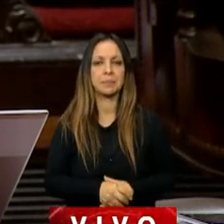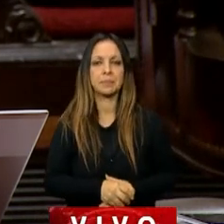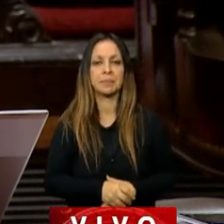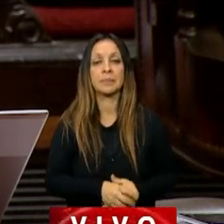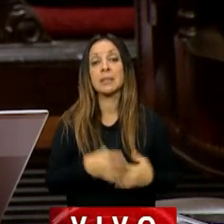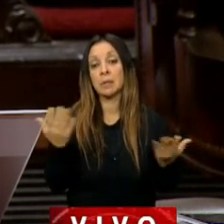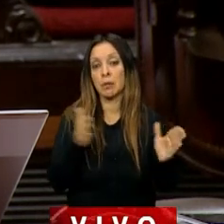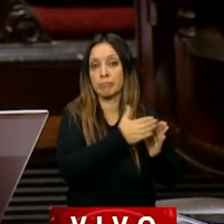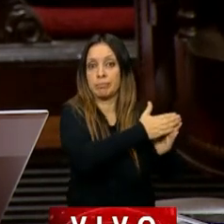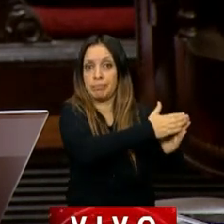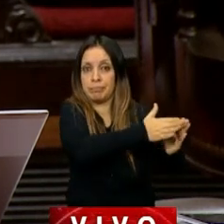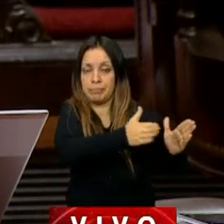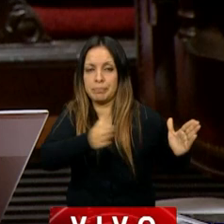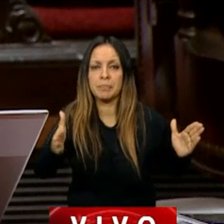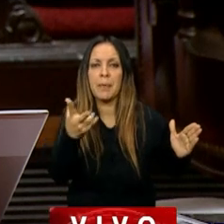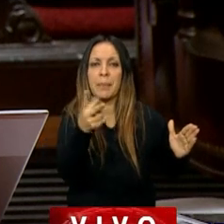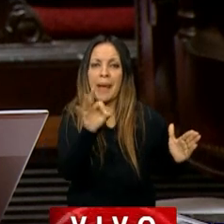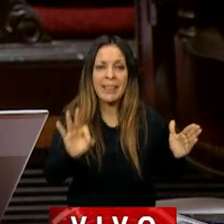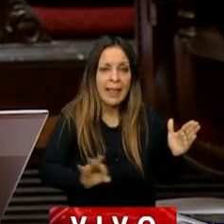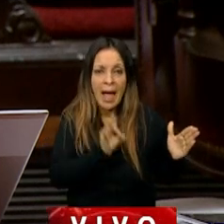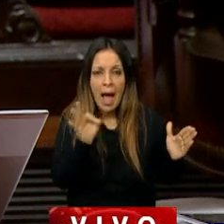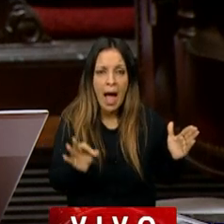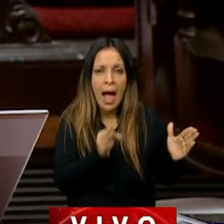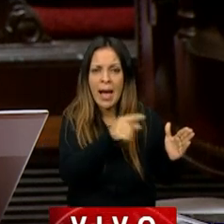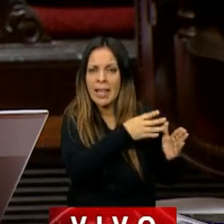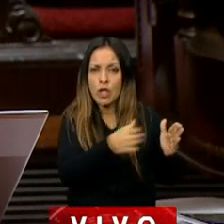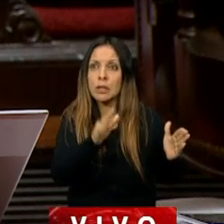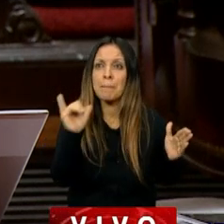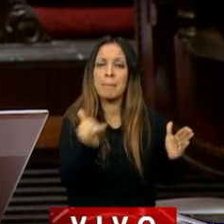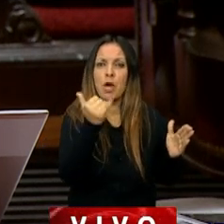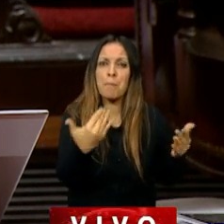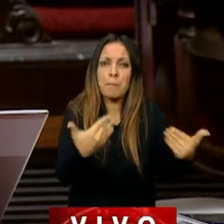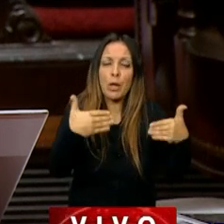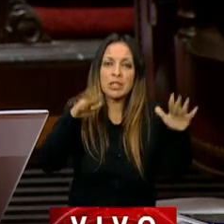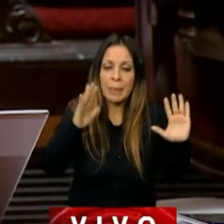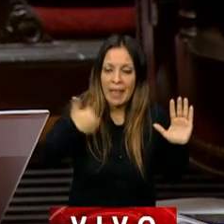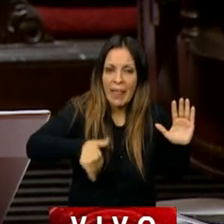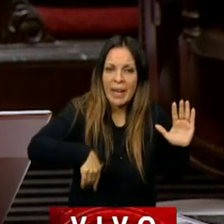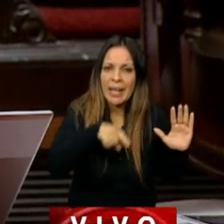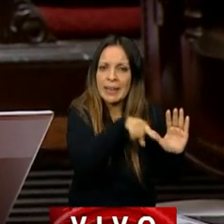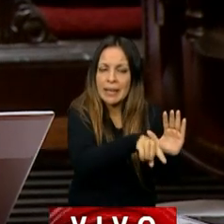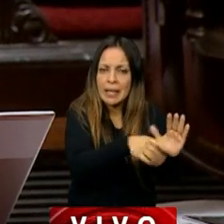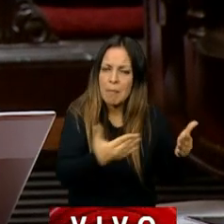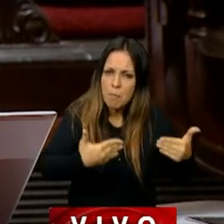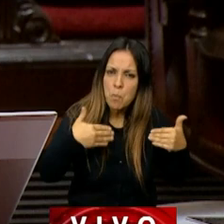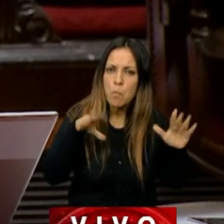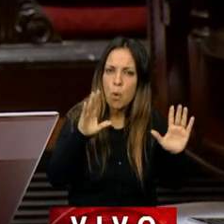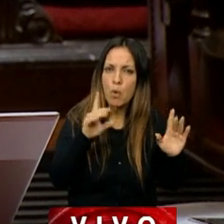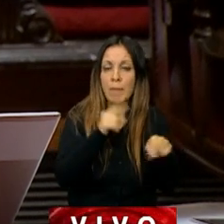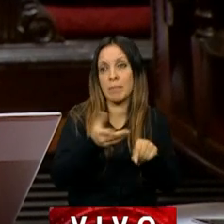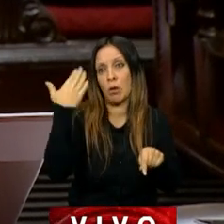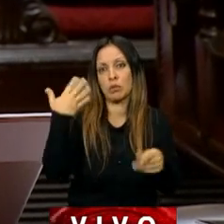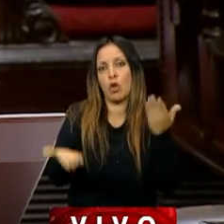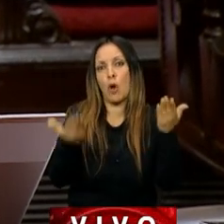Así que después de 20 años, de la mejor oportunidad histórica que tuvo nuestro país, superior a la que tuvimos después de la Segunda